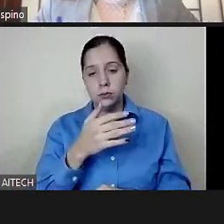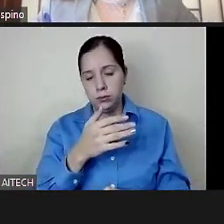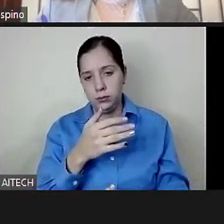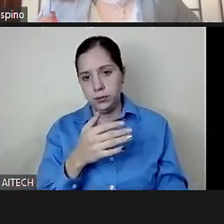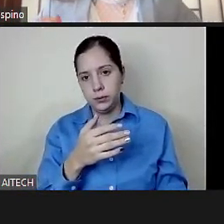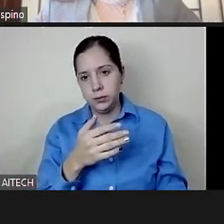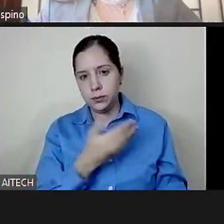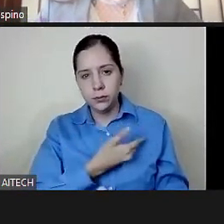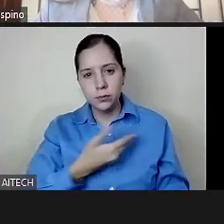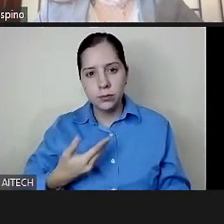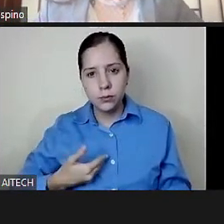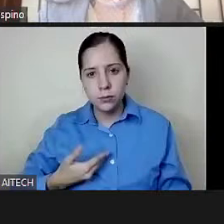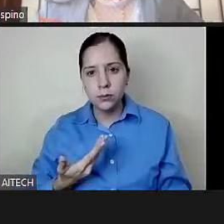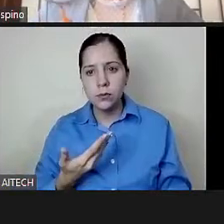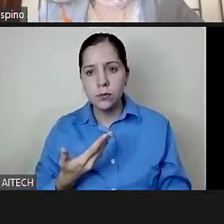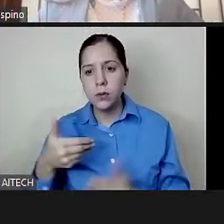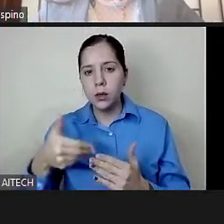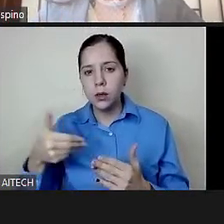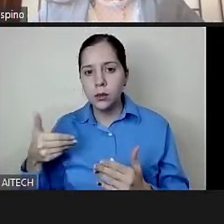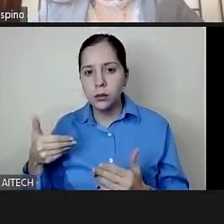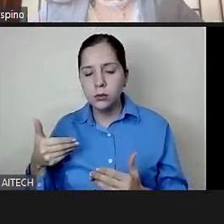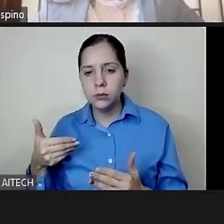constar que...